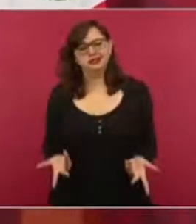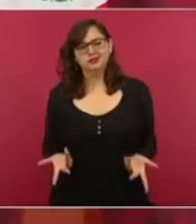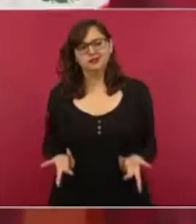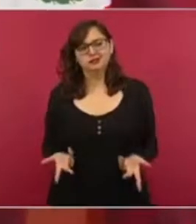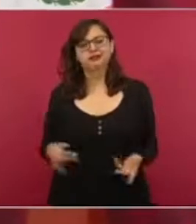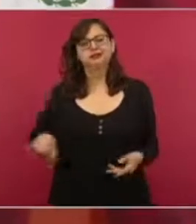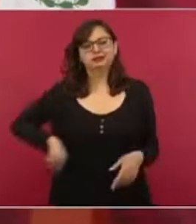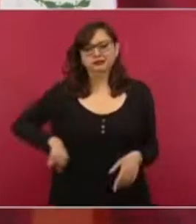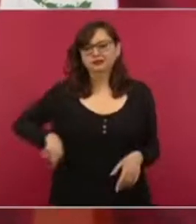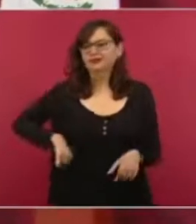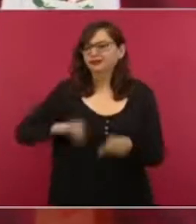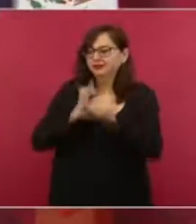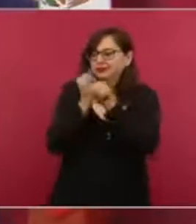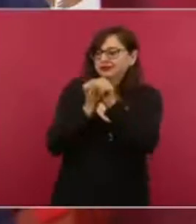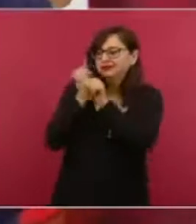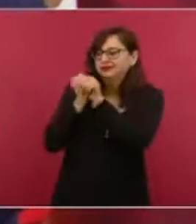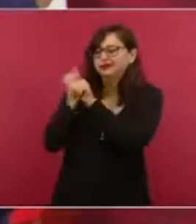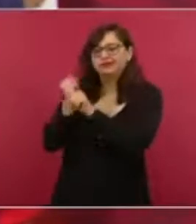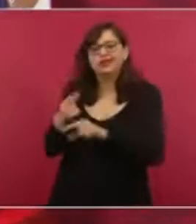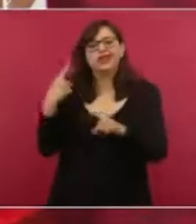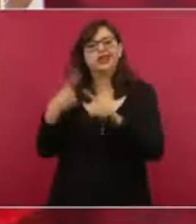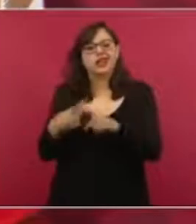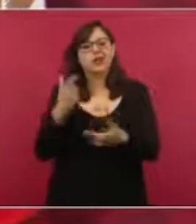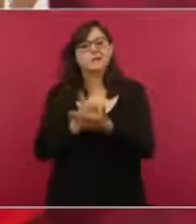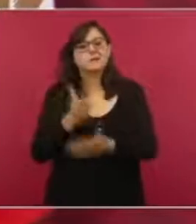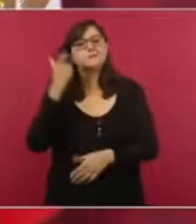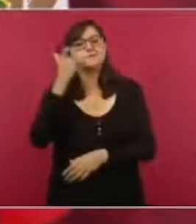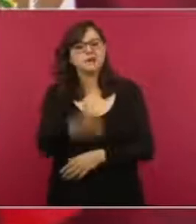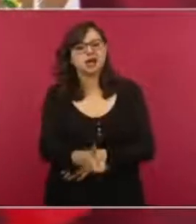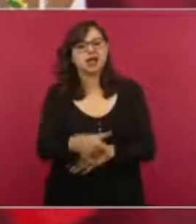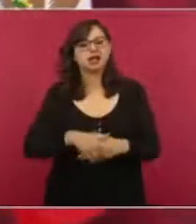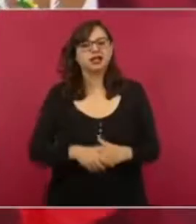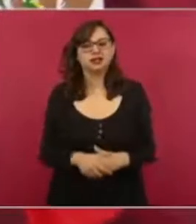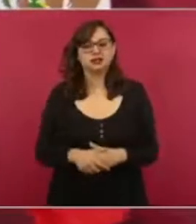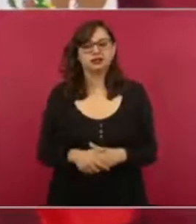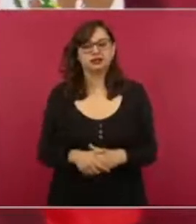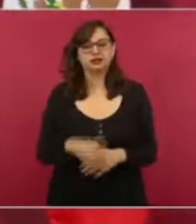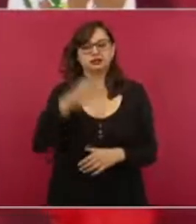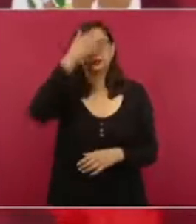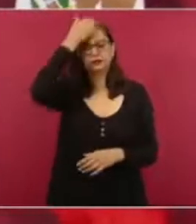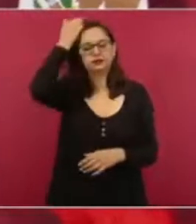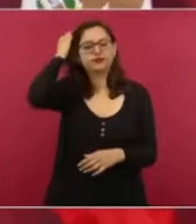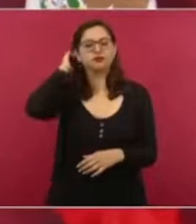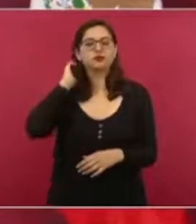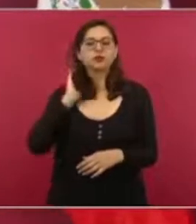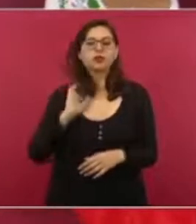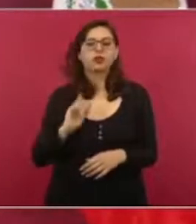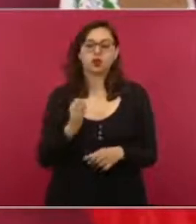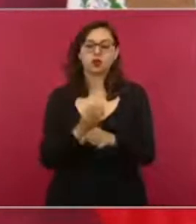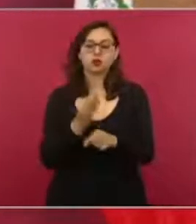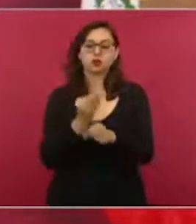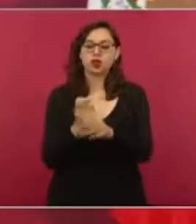que ahora que ya cambió de dueño Twitter,